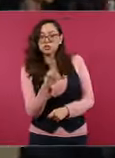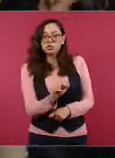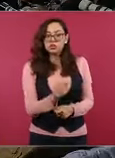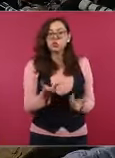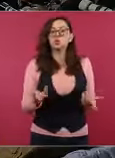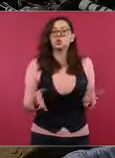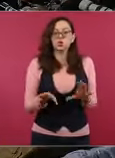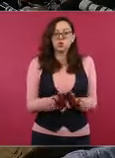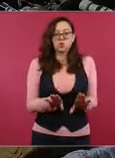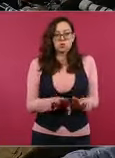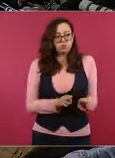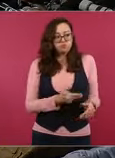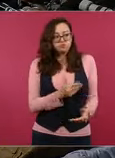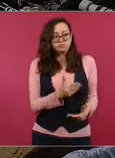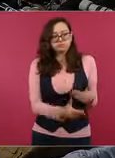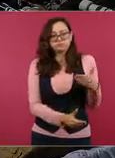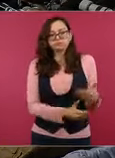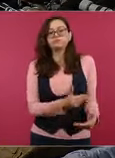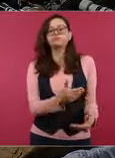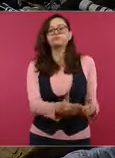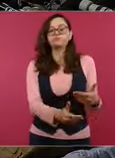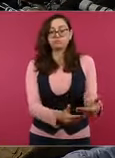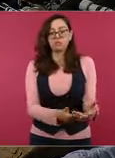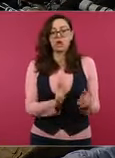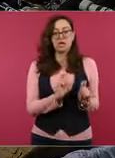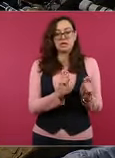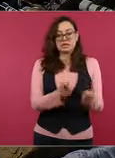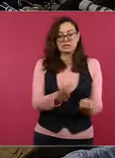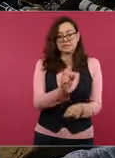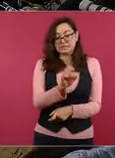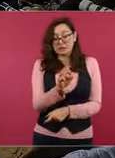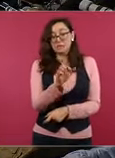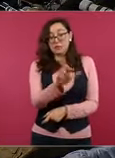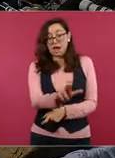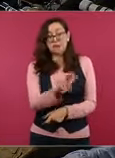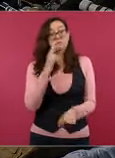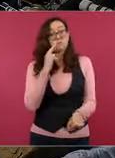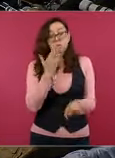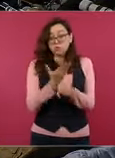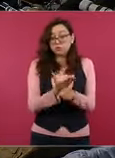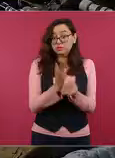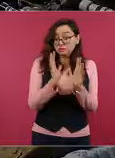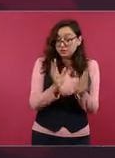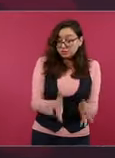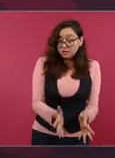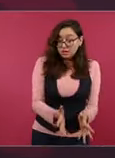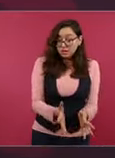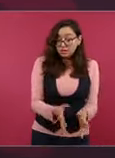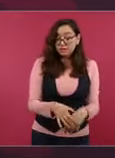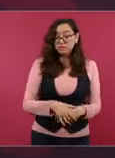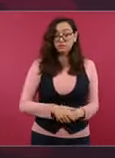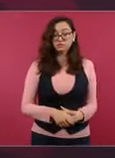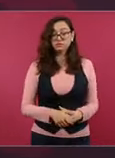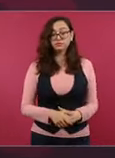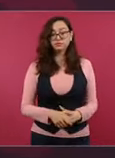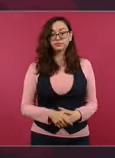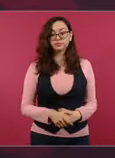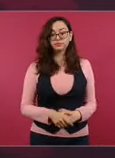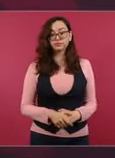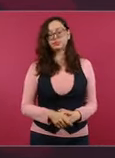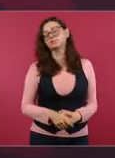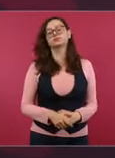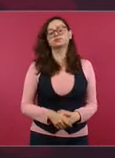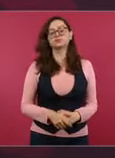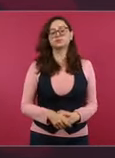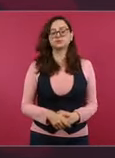en este aeropuerto. Ya se hace cargo la Marina, presidente. Sí, ya tiene algún